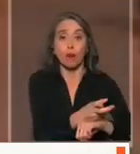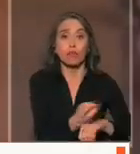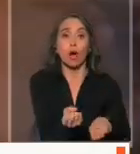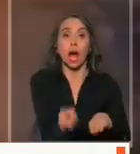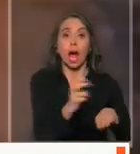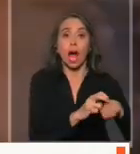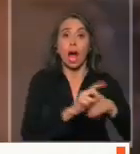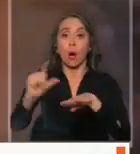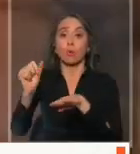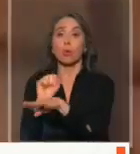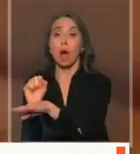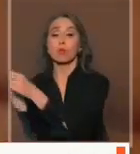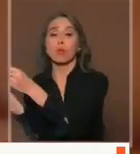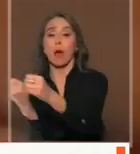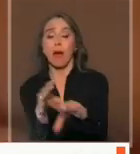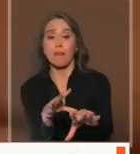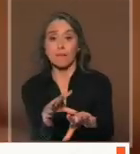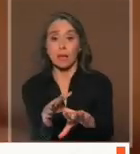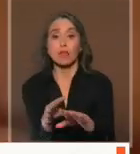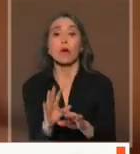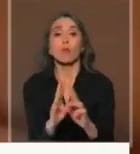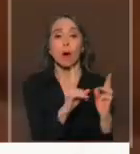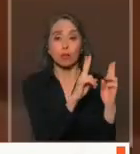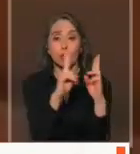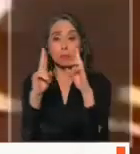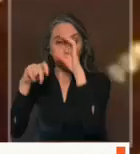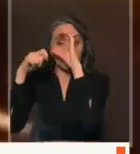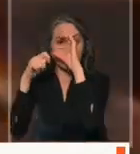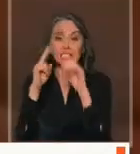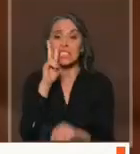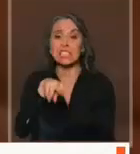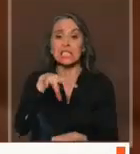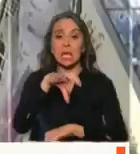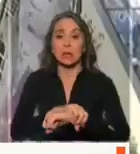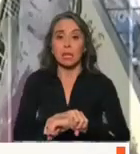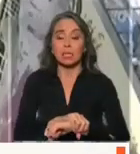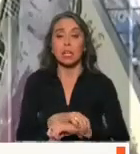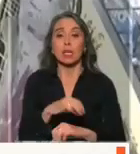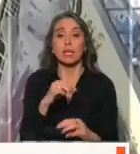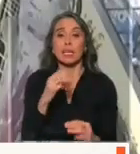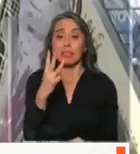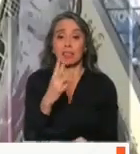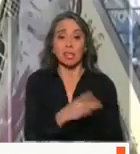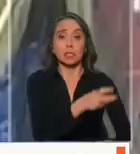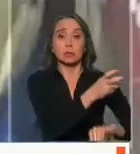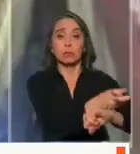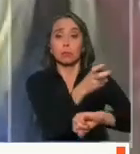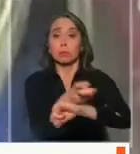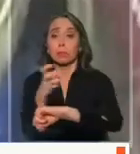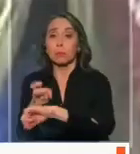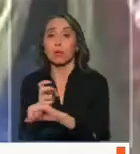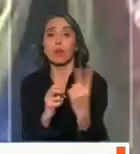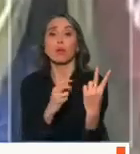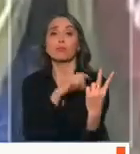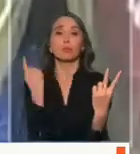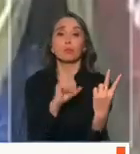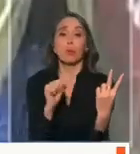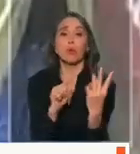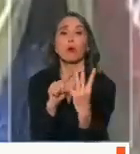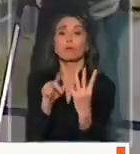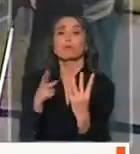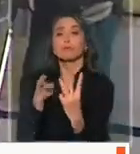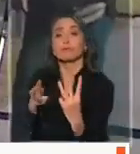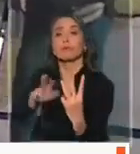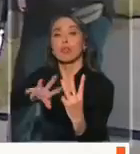luego fue abandonado. Hasta el cierre de esta nota no hay detenidos. Tres paradas, dos fallidas, gracias a la organización de los